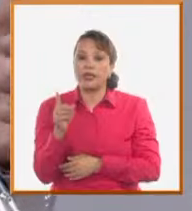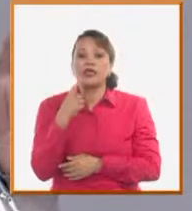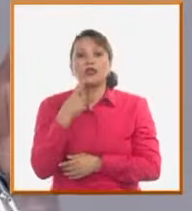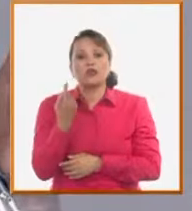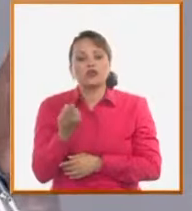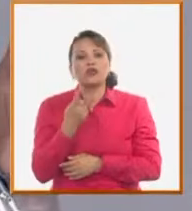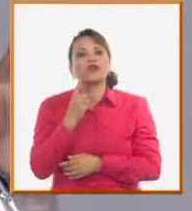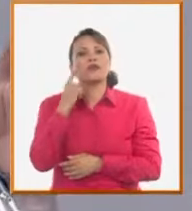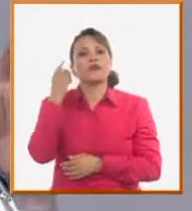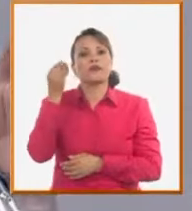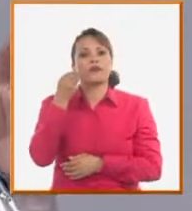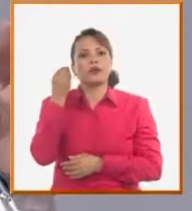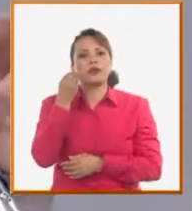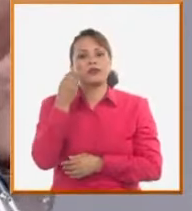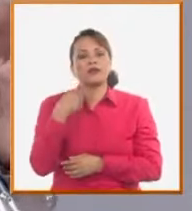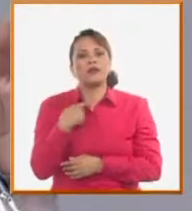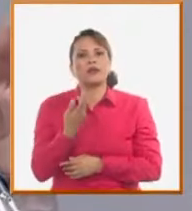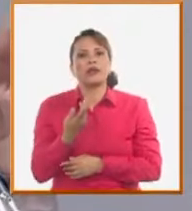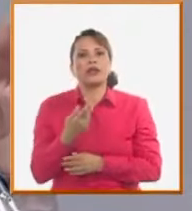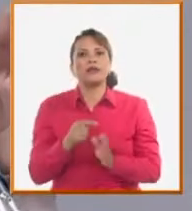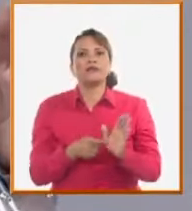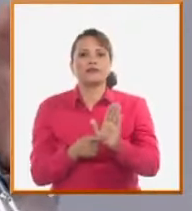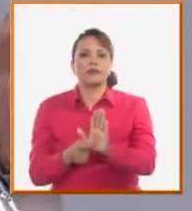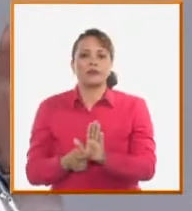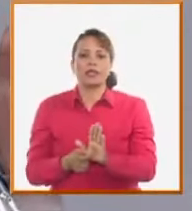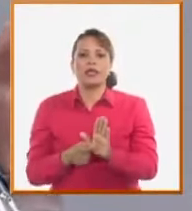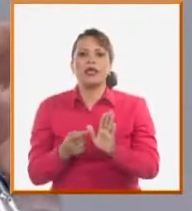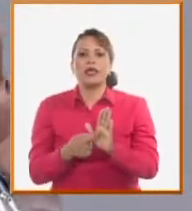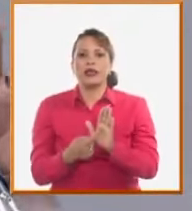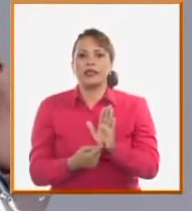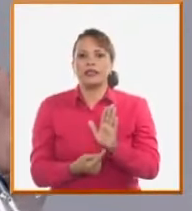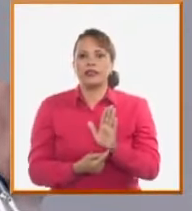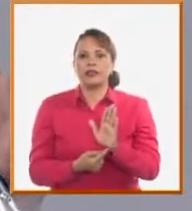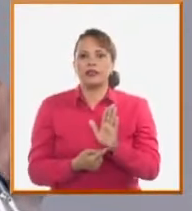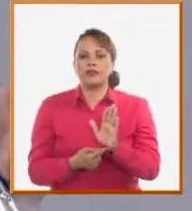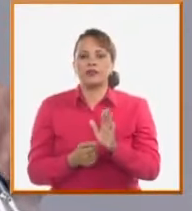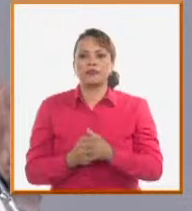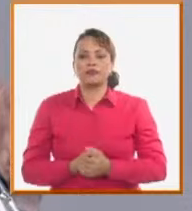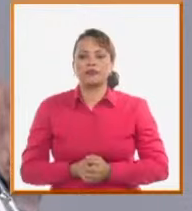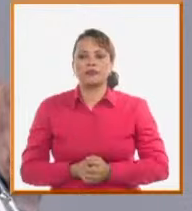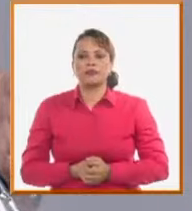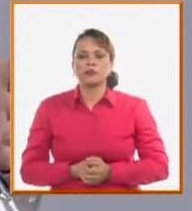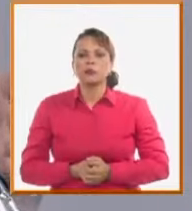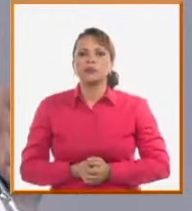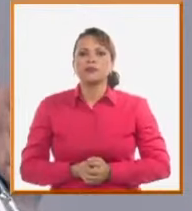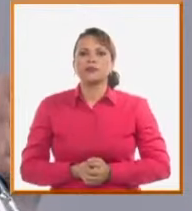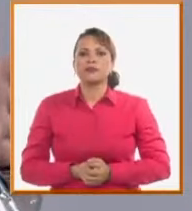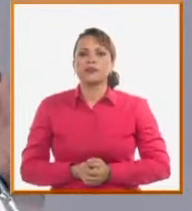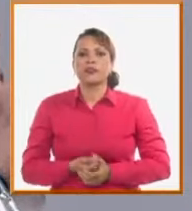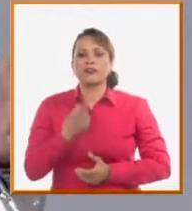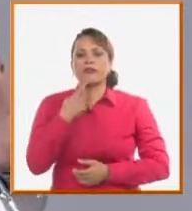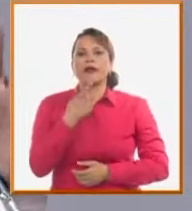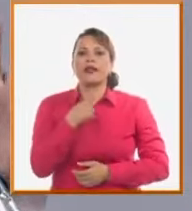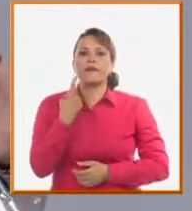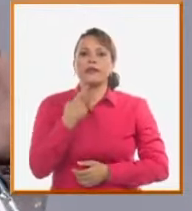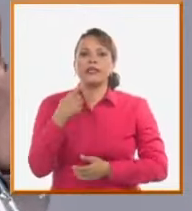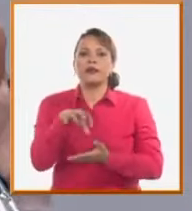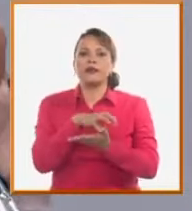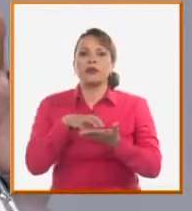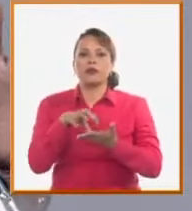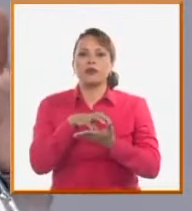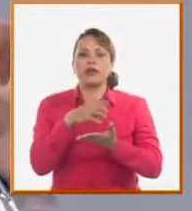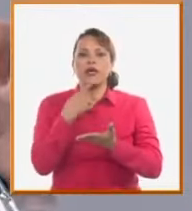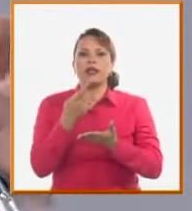ellos, si creemos o lo ponemos a disposición, sin la obligatoriedad de seleccionarlo y sin que en ello medie la pérdida del lugar que ocupa